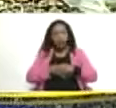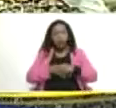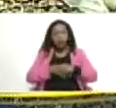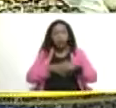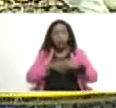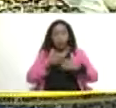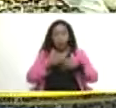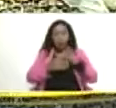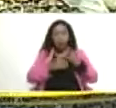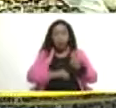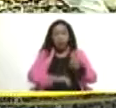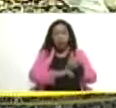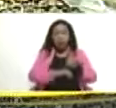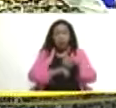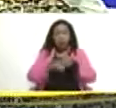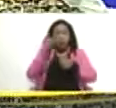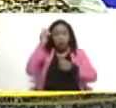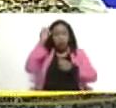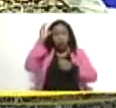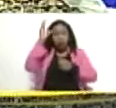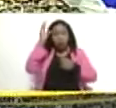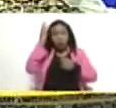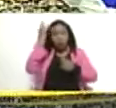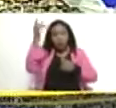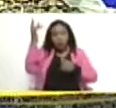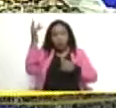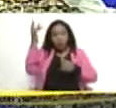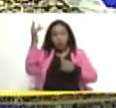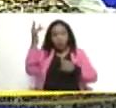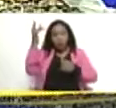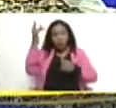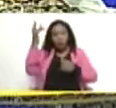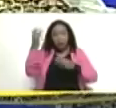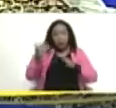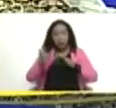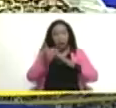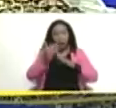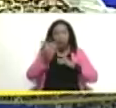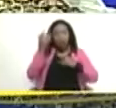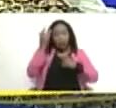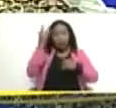reforzando la capacidad de inteligencia y contrainteligencia